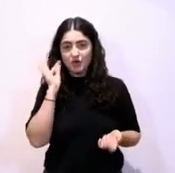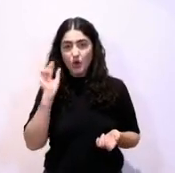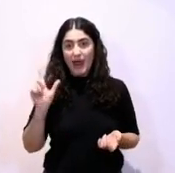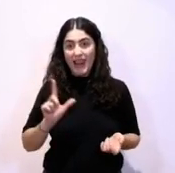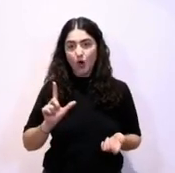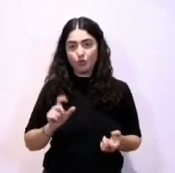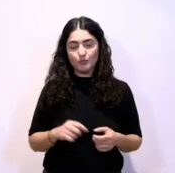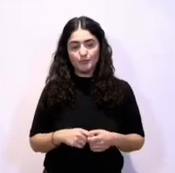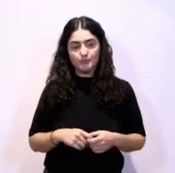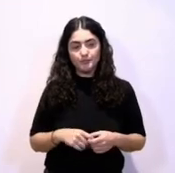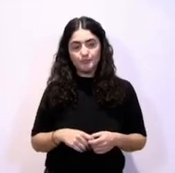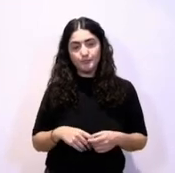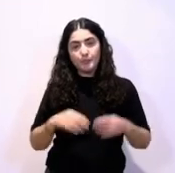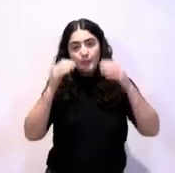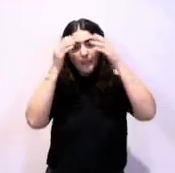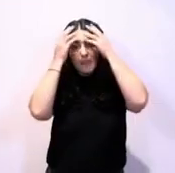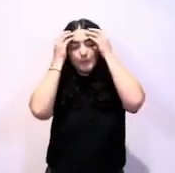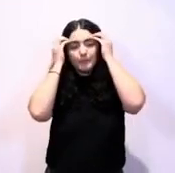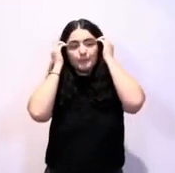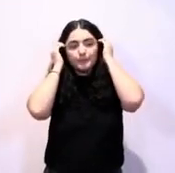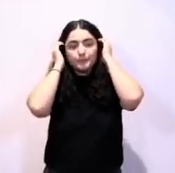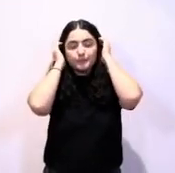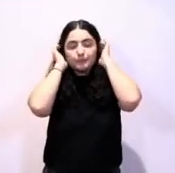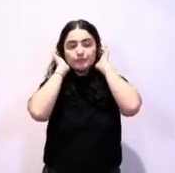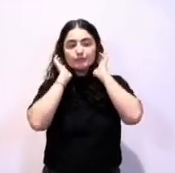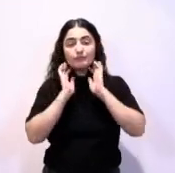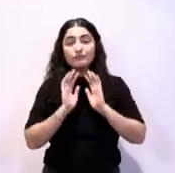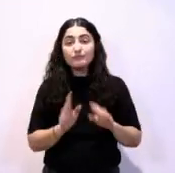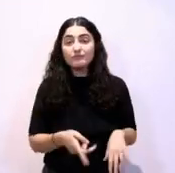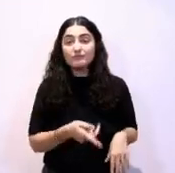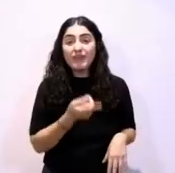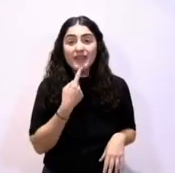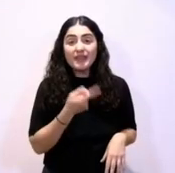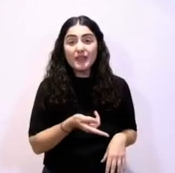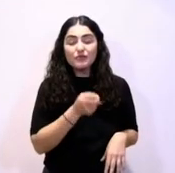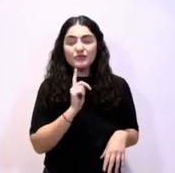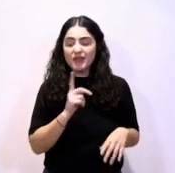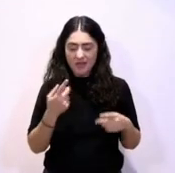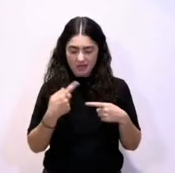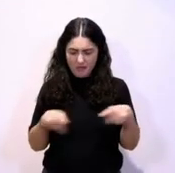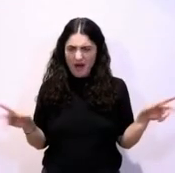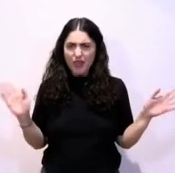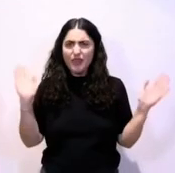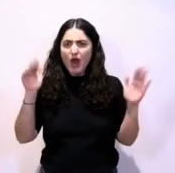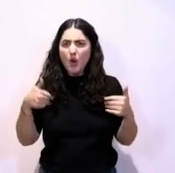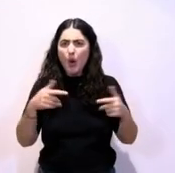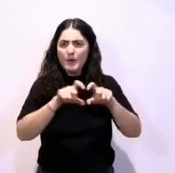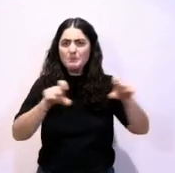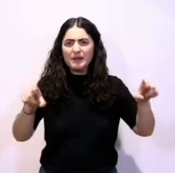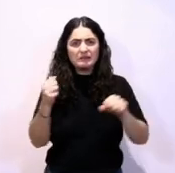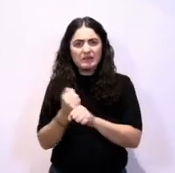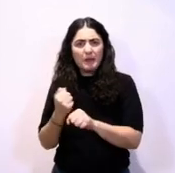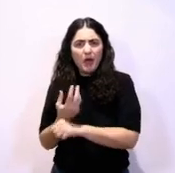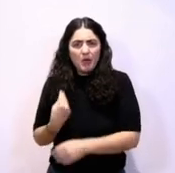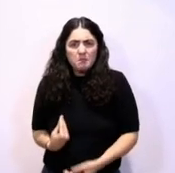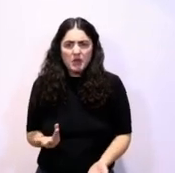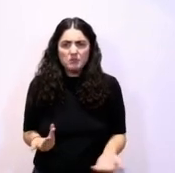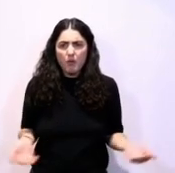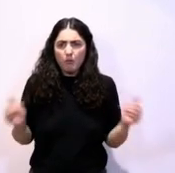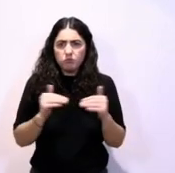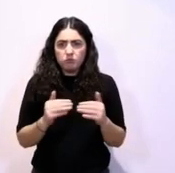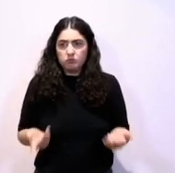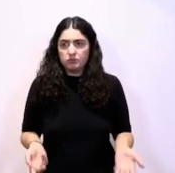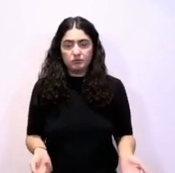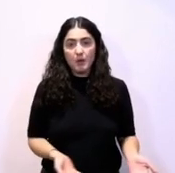Véngase del otro lado. Ya que dice usted que no entiende la distinción, pues véngase usted a ese otro